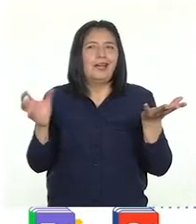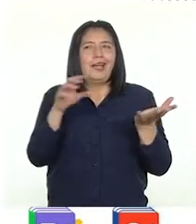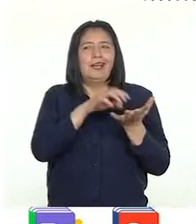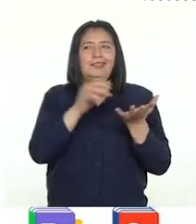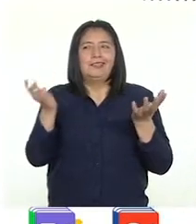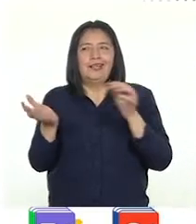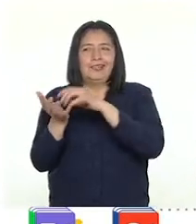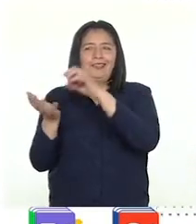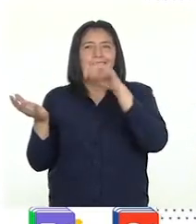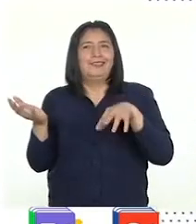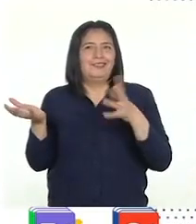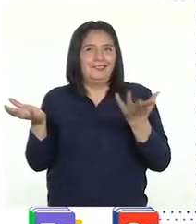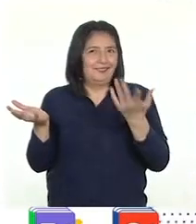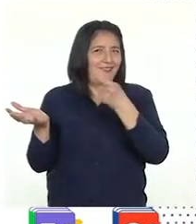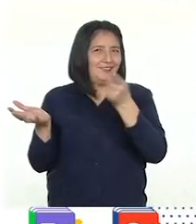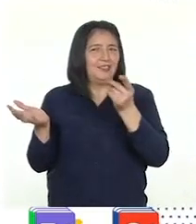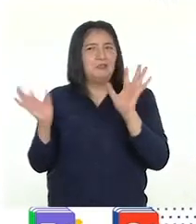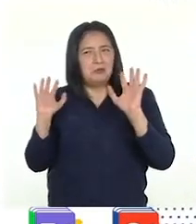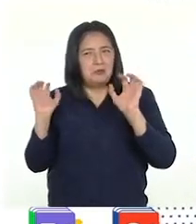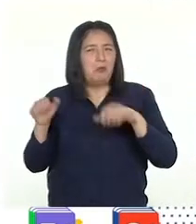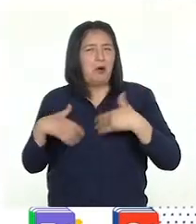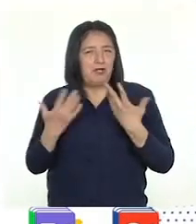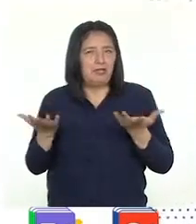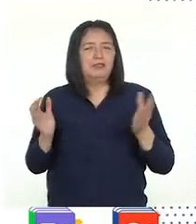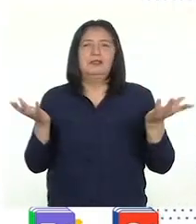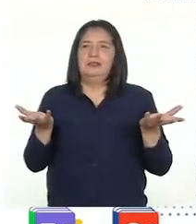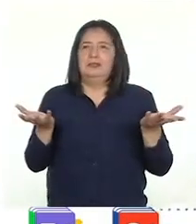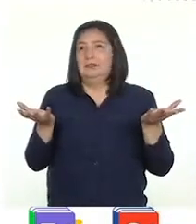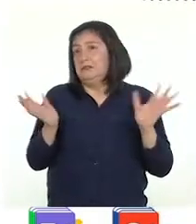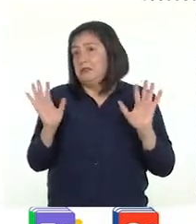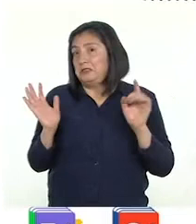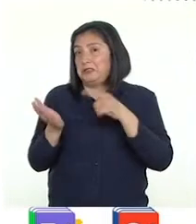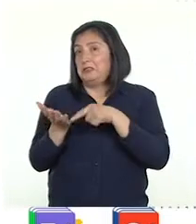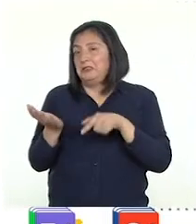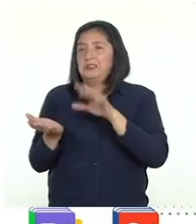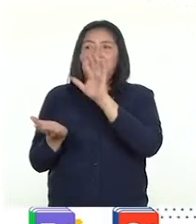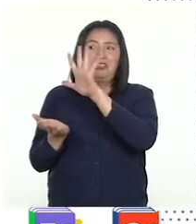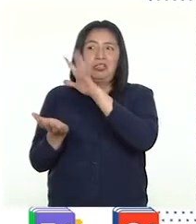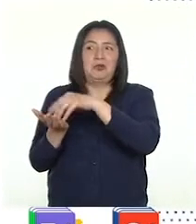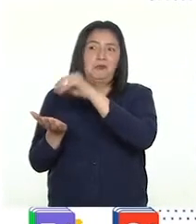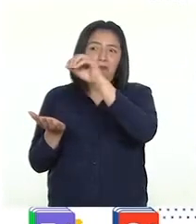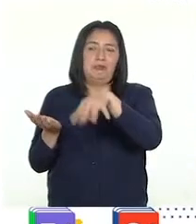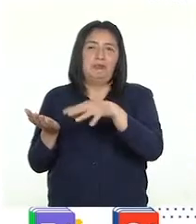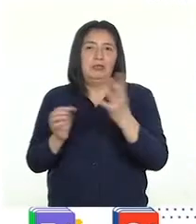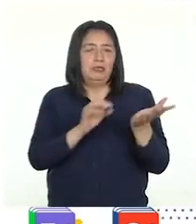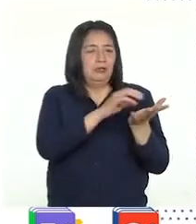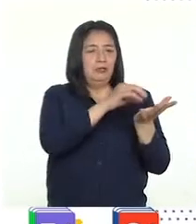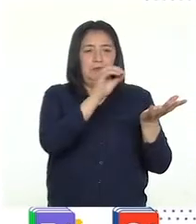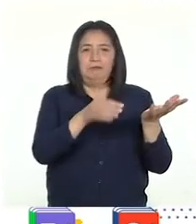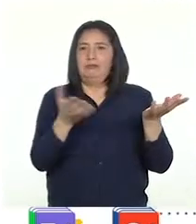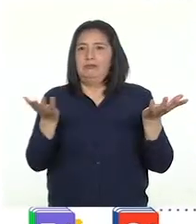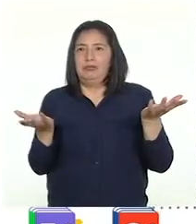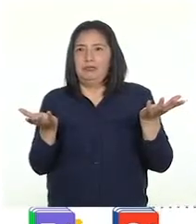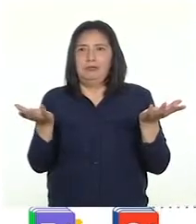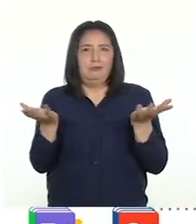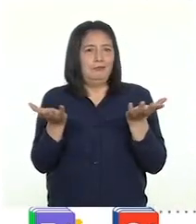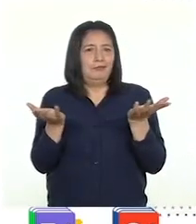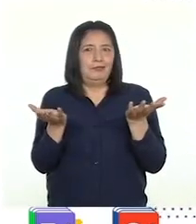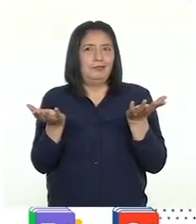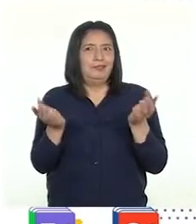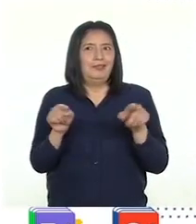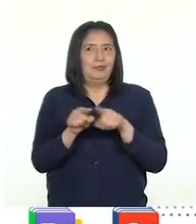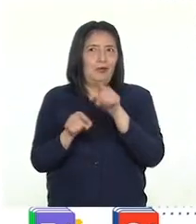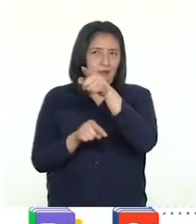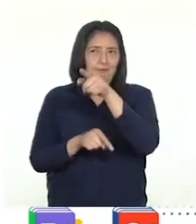lados tantas unidades como sea posible. En este caso, 5 unidades. La ecuación quedaría